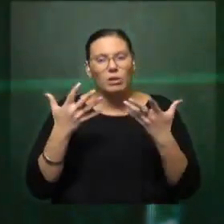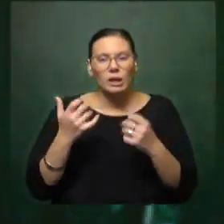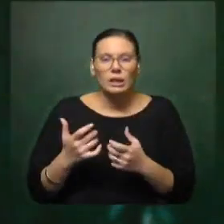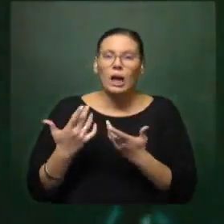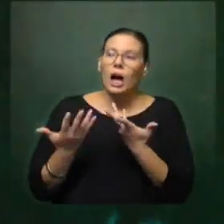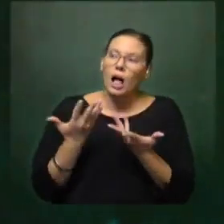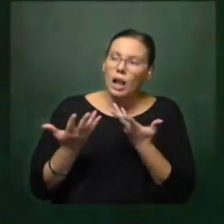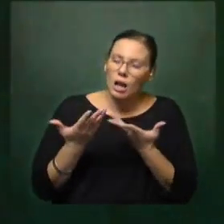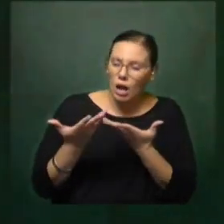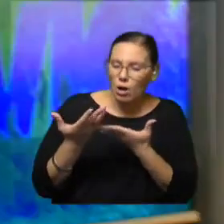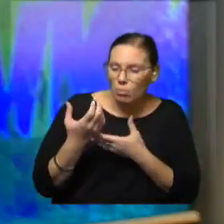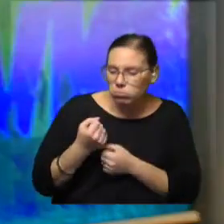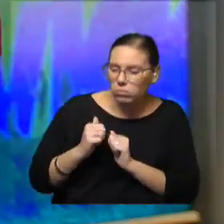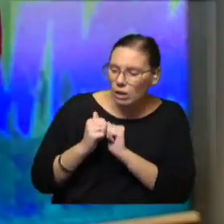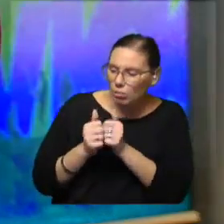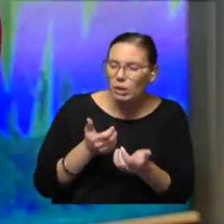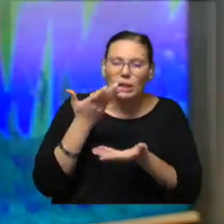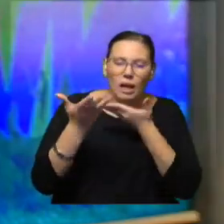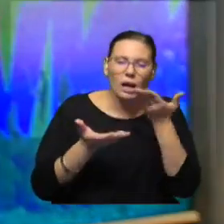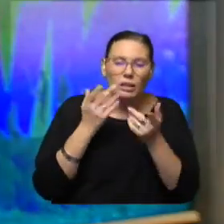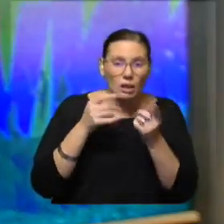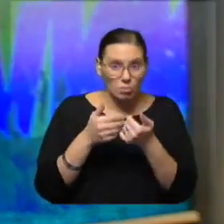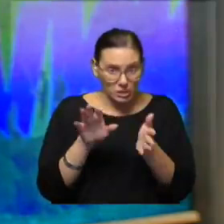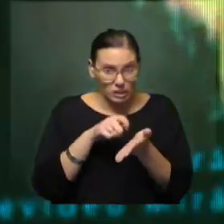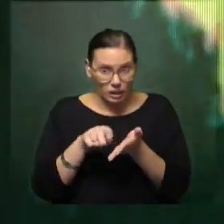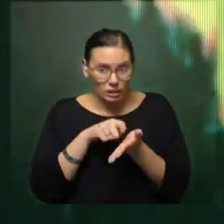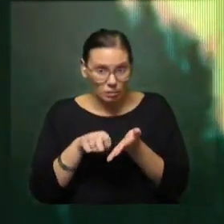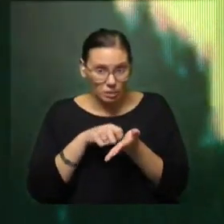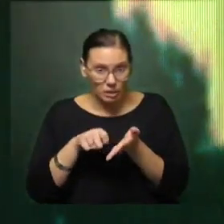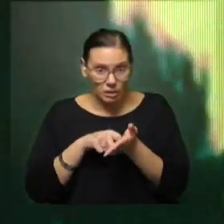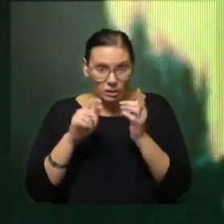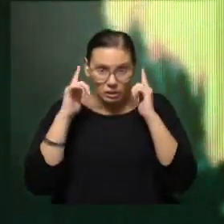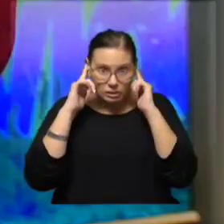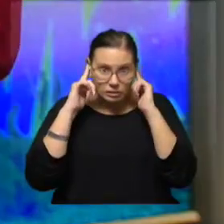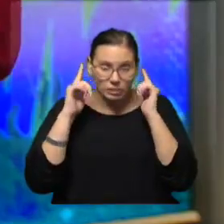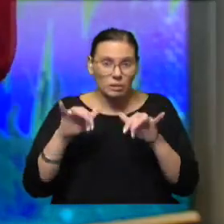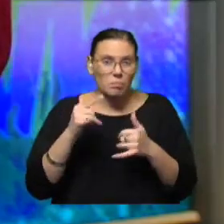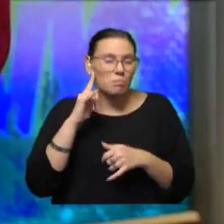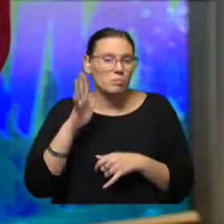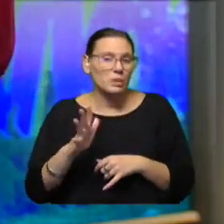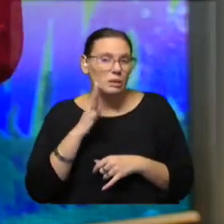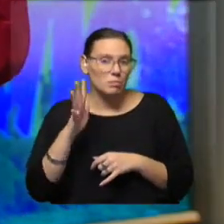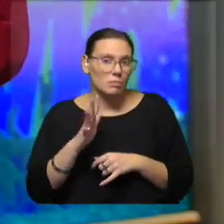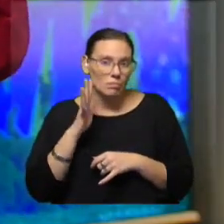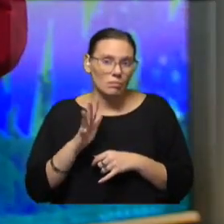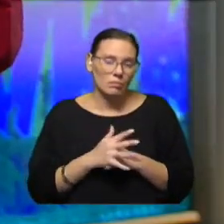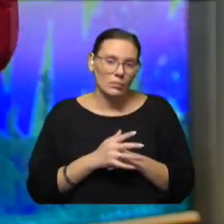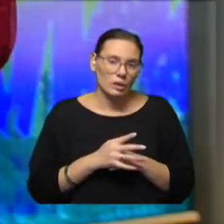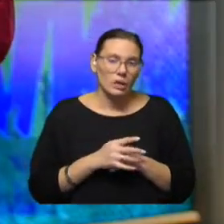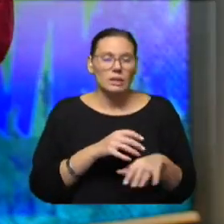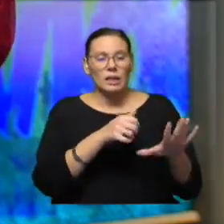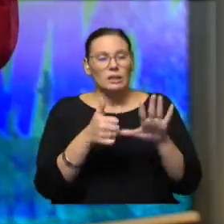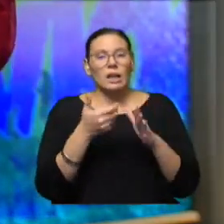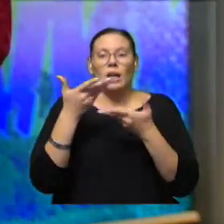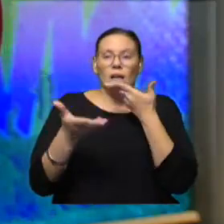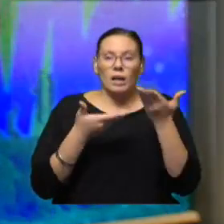que te acompañara para cantar y eso, y ahí también empezaste a componer. Sí. Ya ahí. Me imagino que, claro, que tenés, o sea, esas 6 canciones